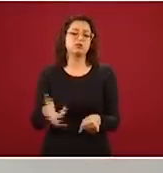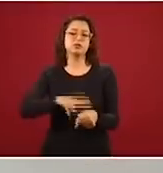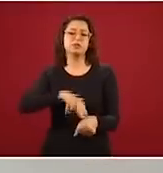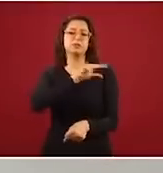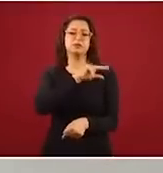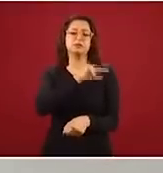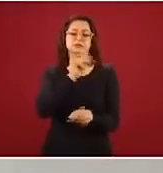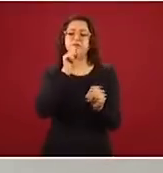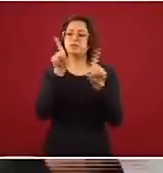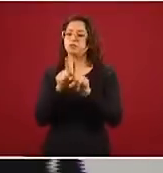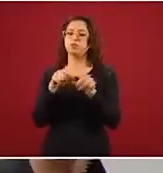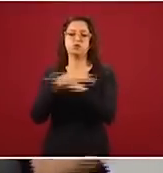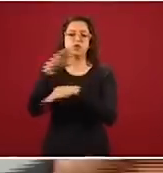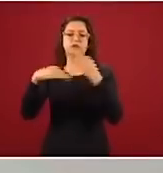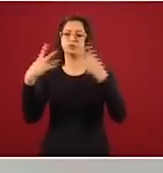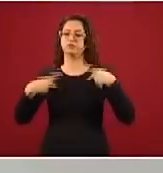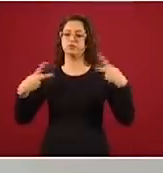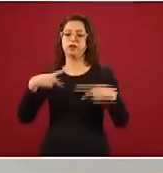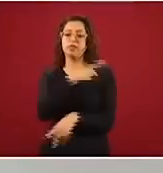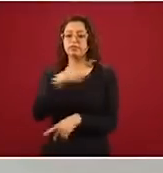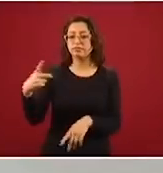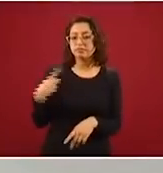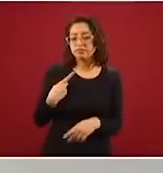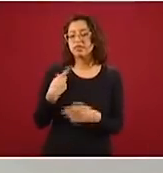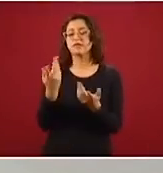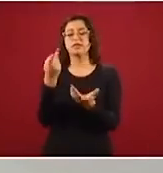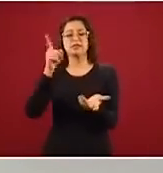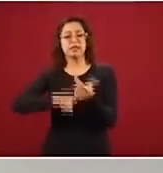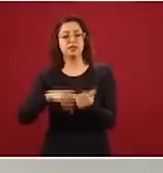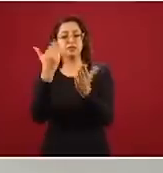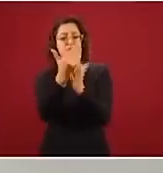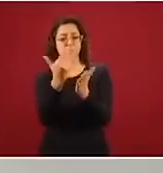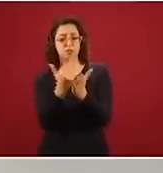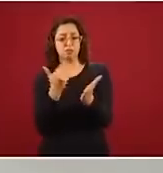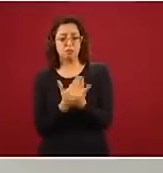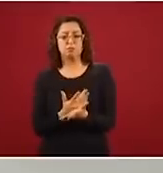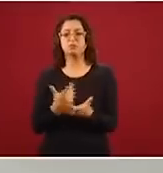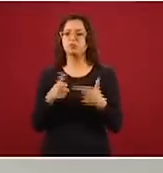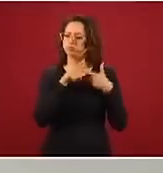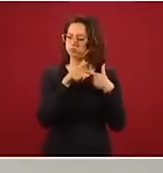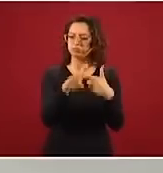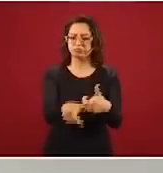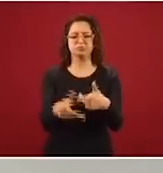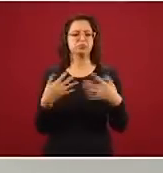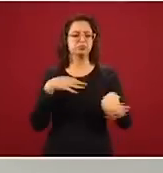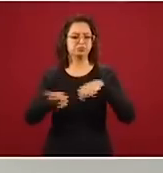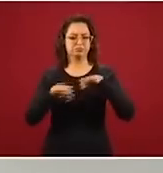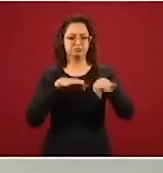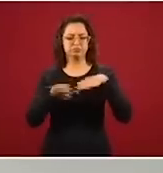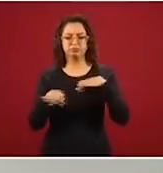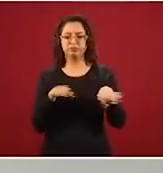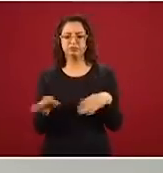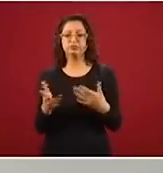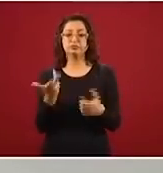miembro de la sociedad, se involucre en tener protocolos, sobre todo de continuidad de operaciones. No hablamos solo de